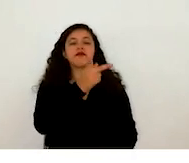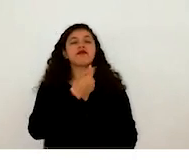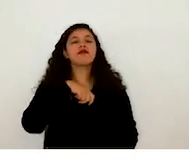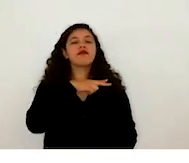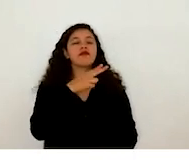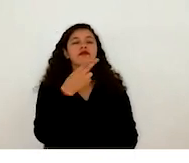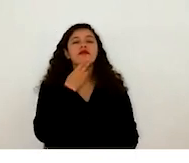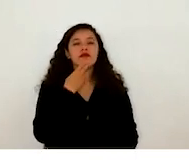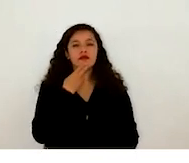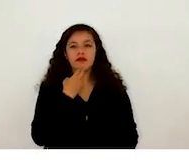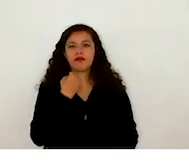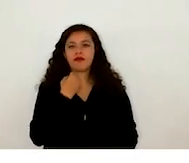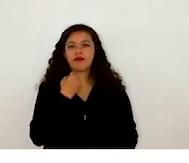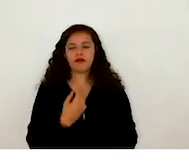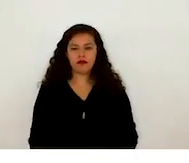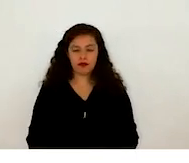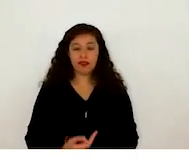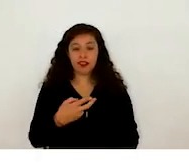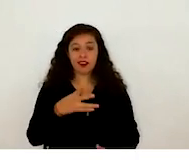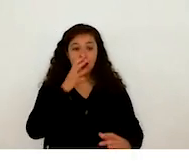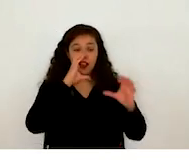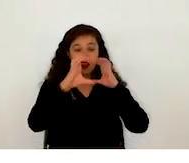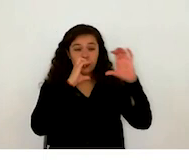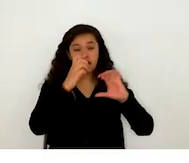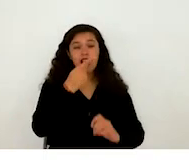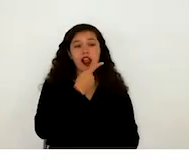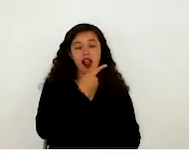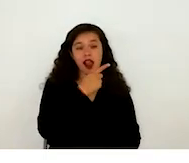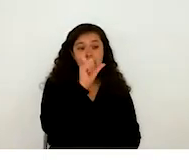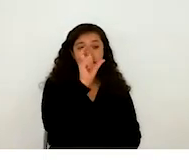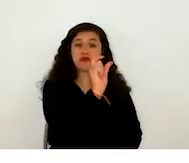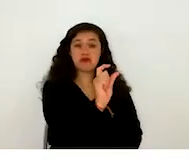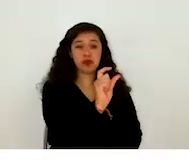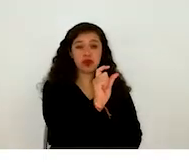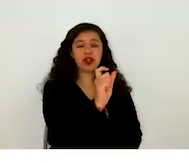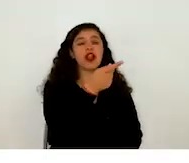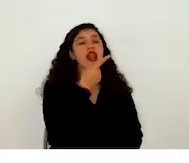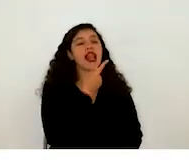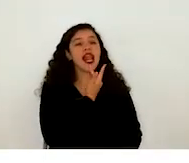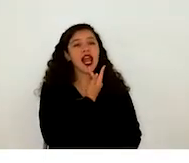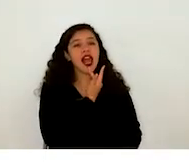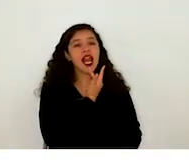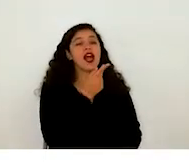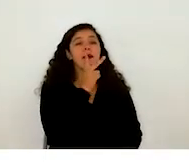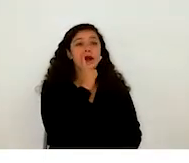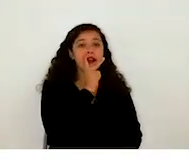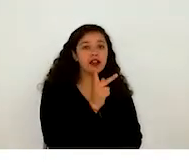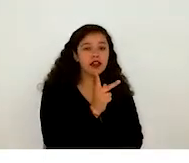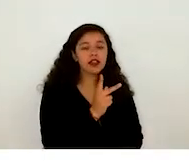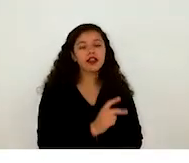pero qué poco es la comunicación verbal si hablaba las palabras